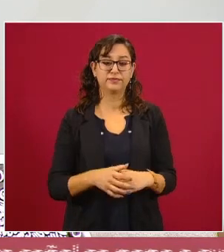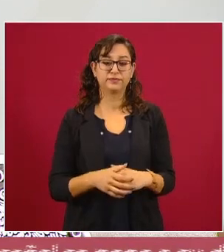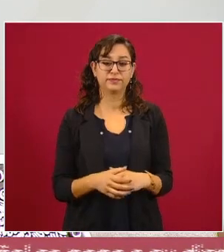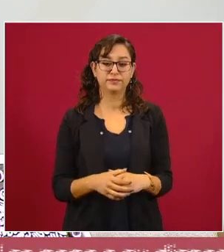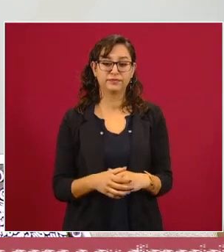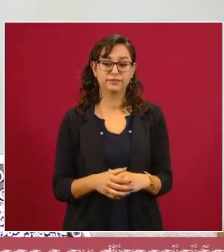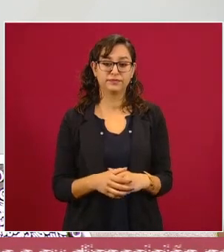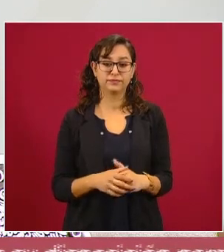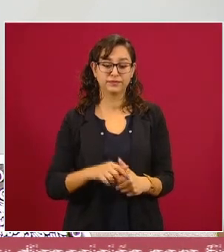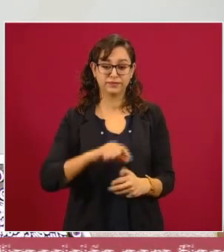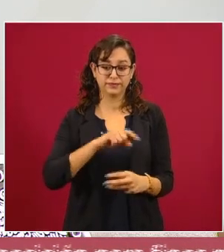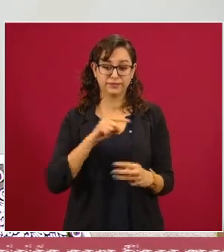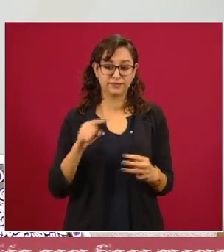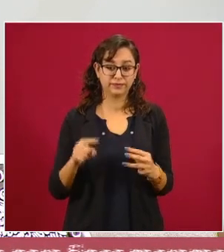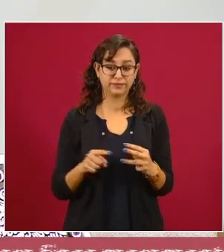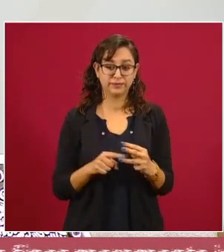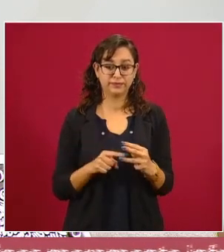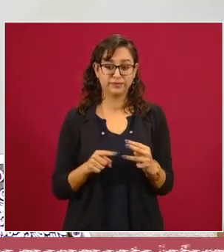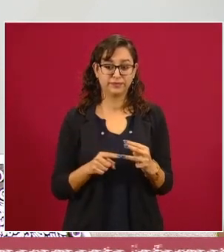la toma